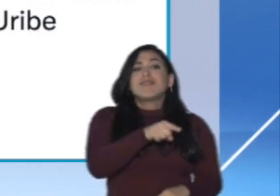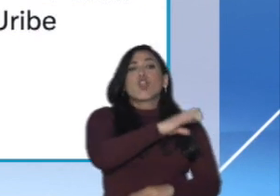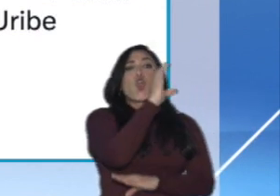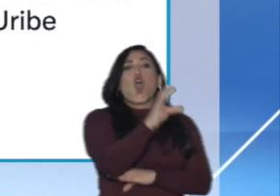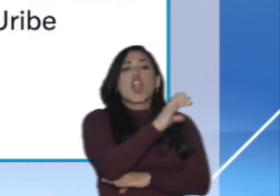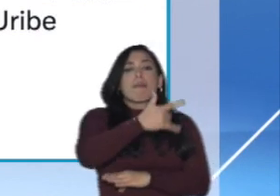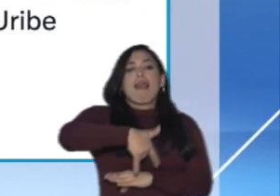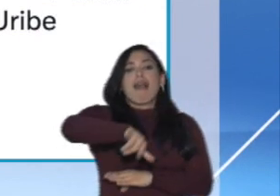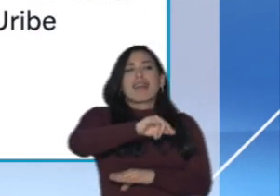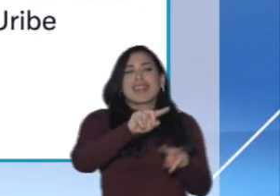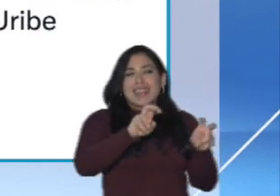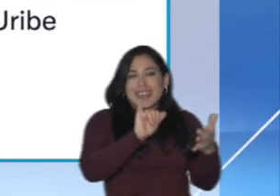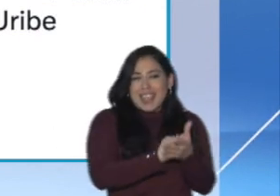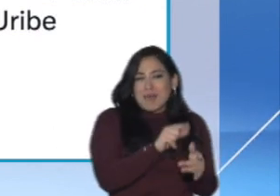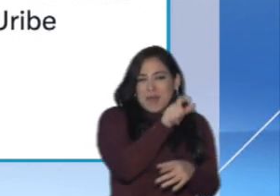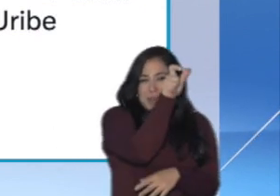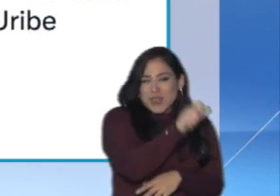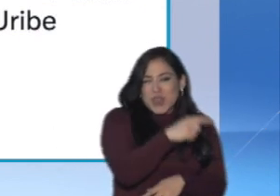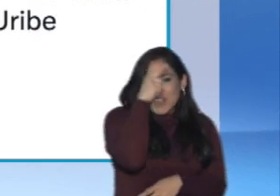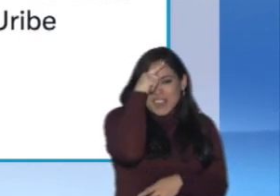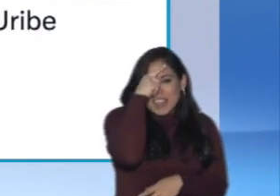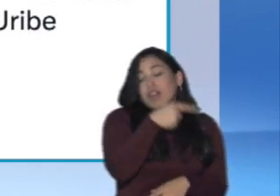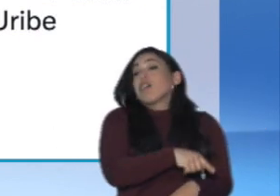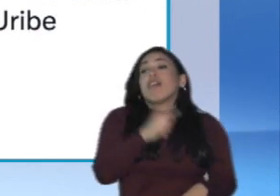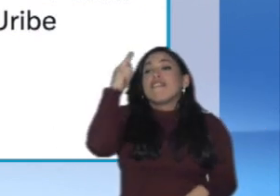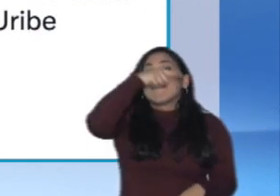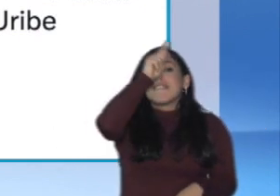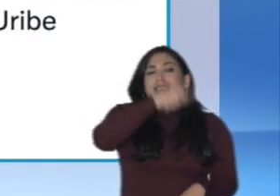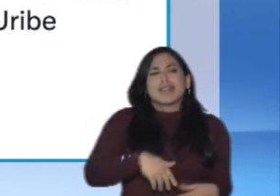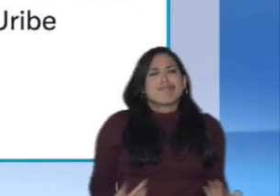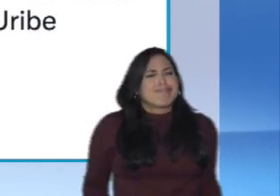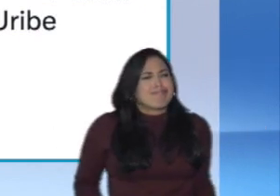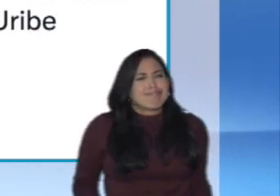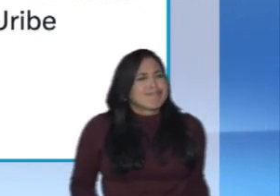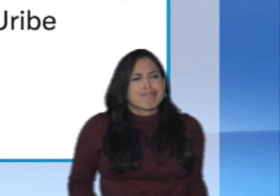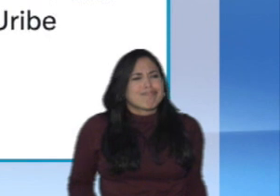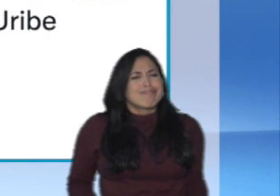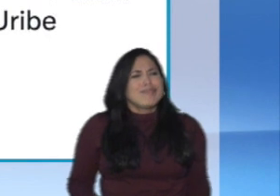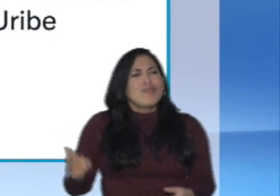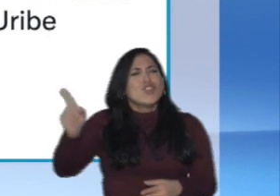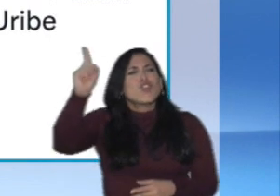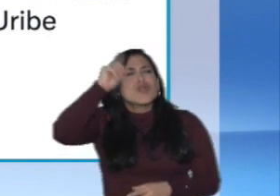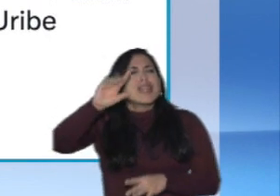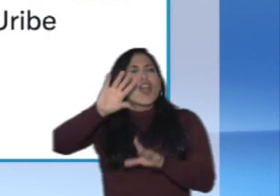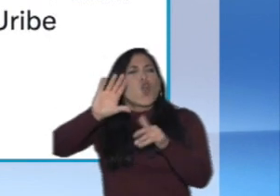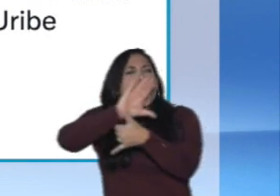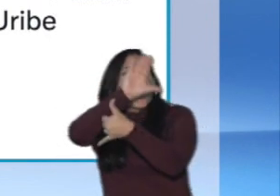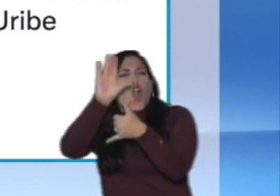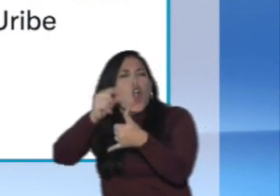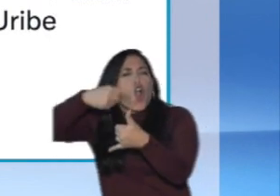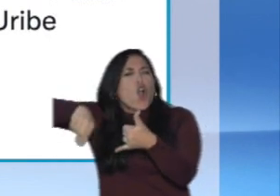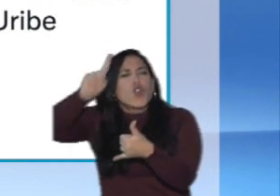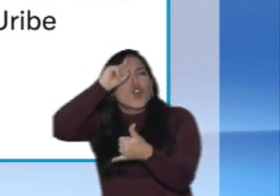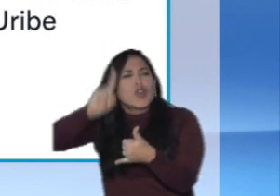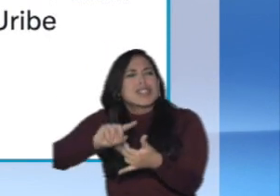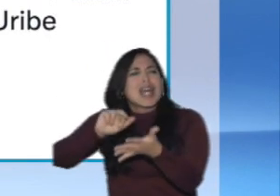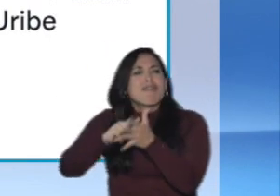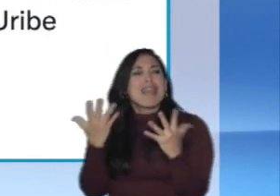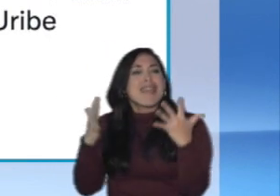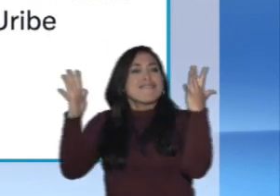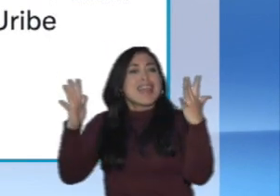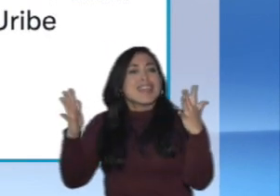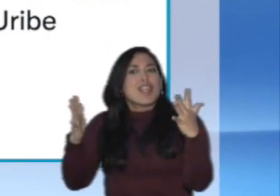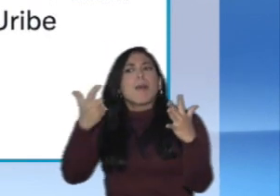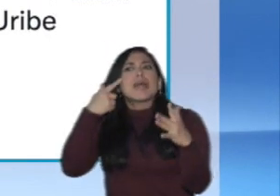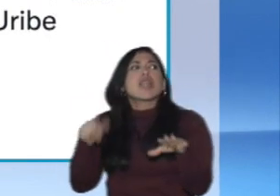gobernar a Colombia, refiriéndose a Federico Gutiérrez, y desconoce la idiosincrasia caribe y convierte un acto alegre de